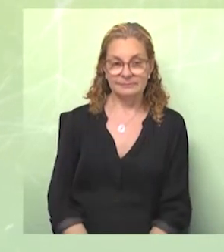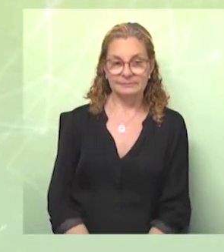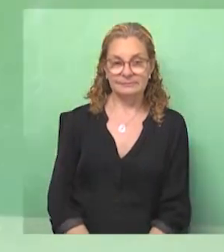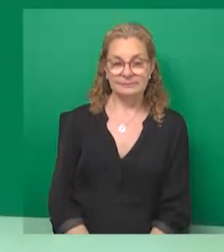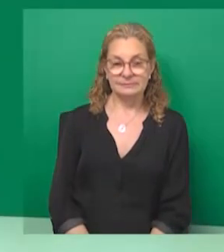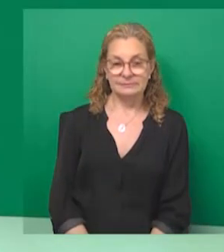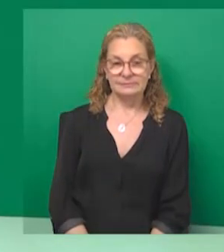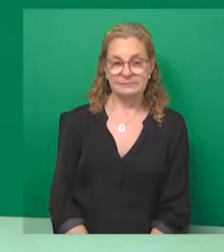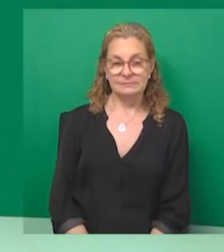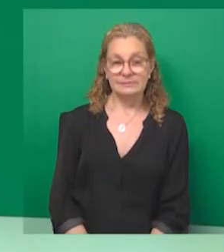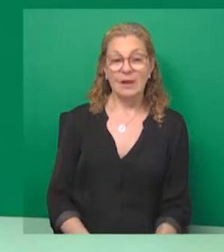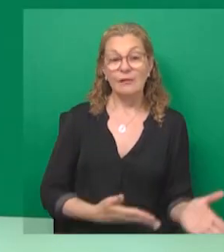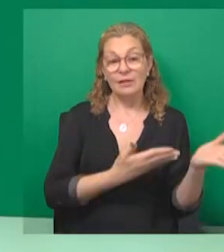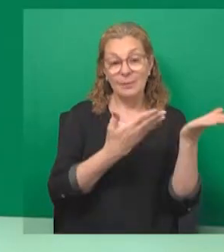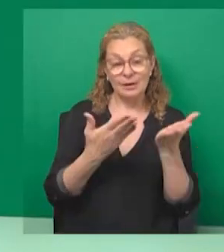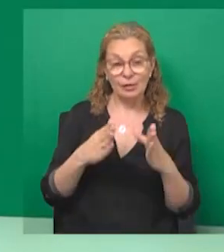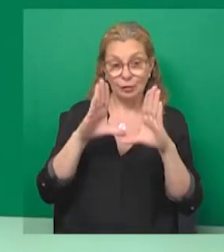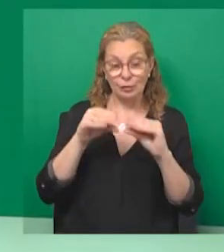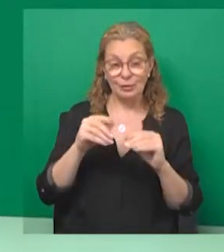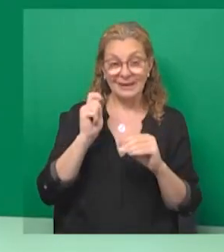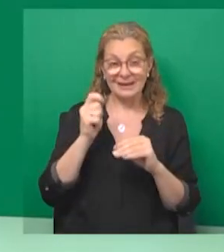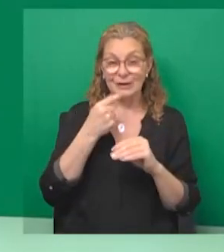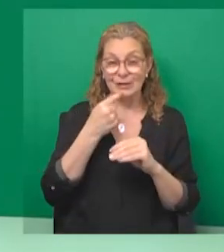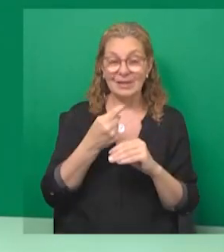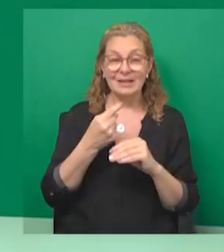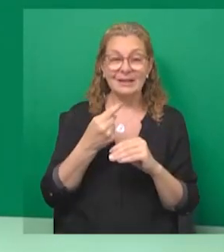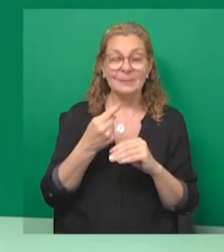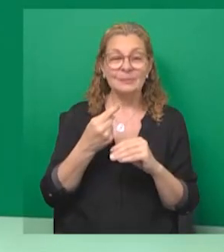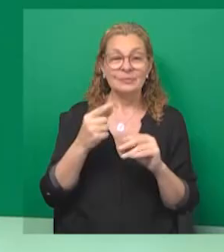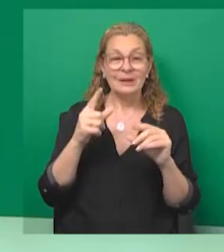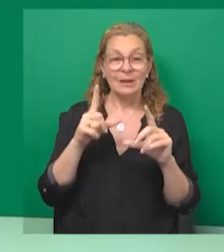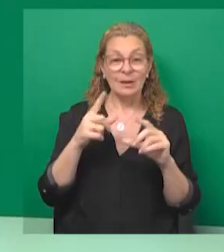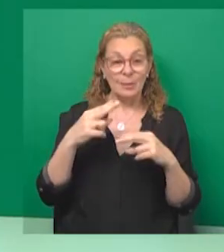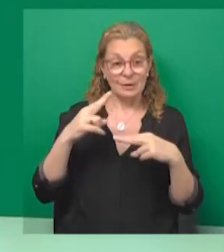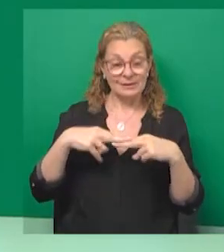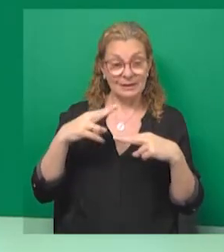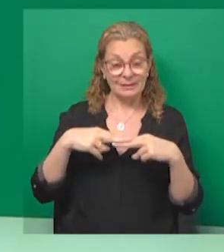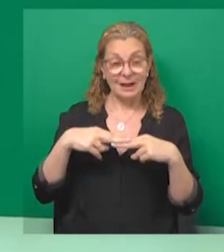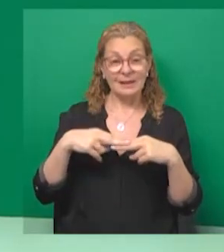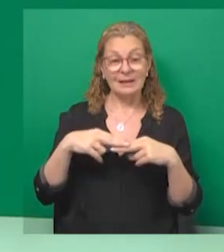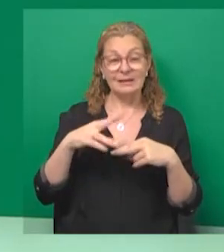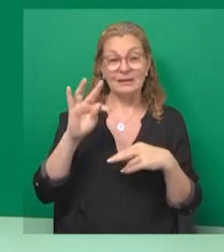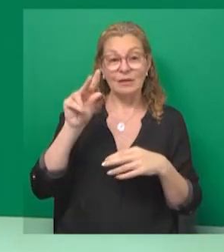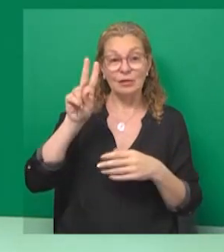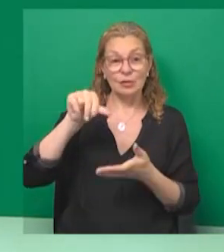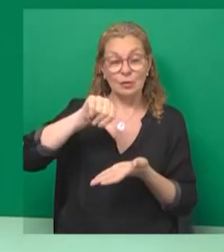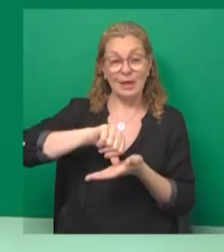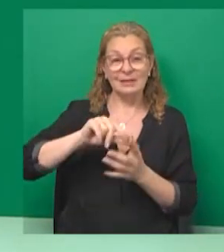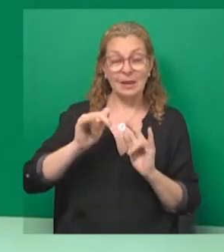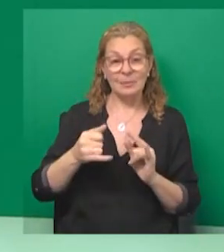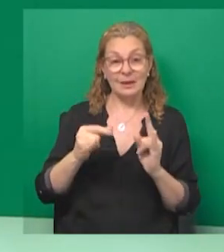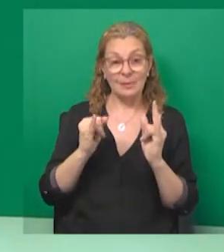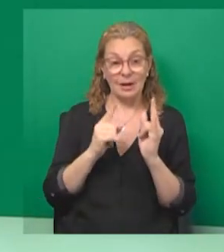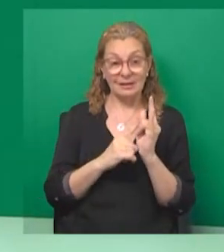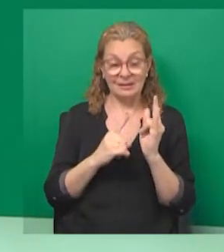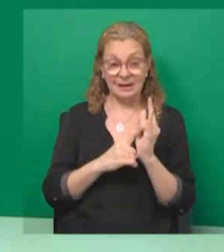gisol bienvenidos y bienvenidas a quienes nos siguen habitualmente a través de la web de tv cudad tvci y también mediante el